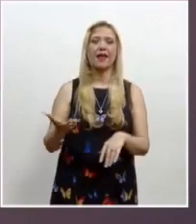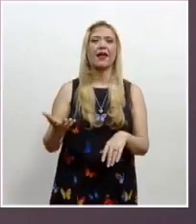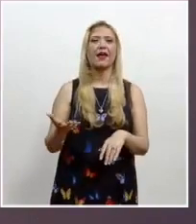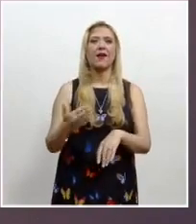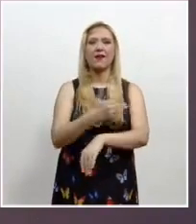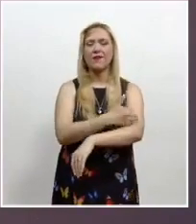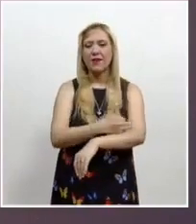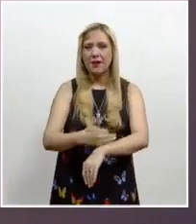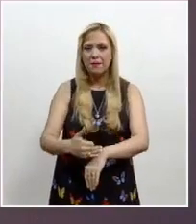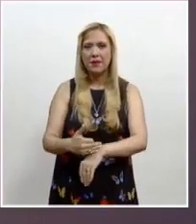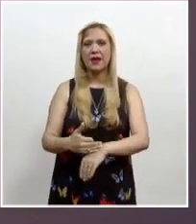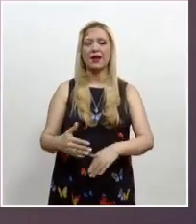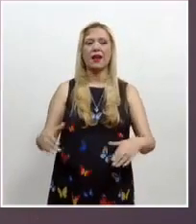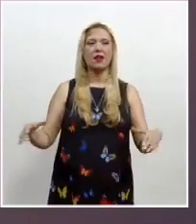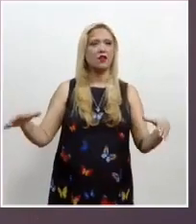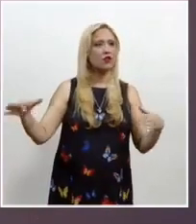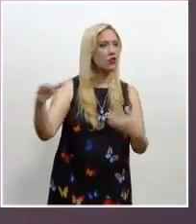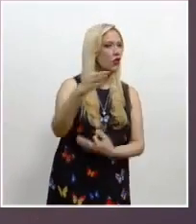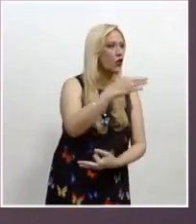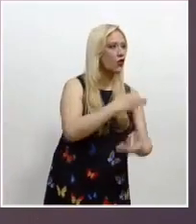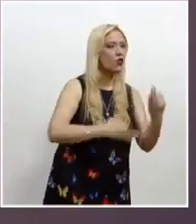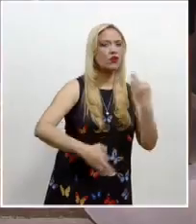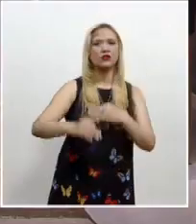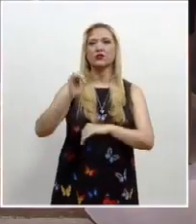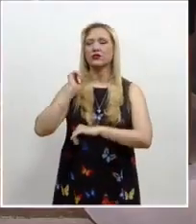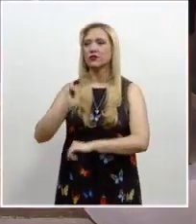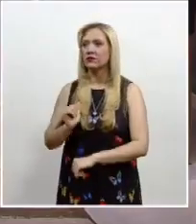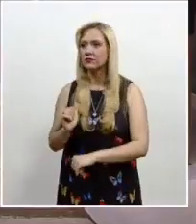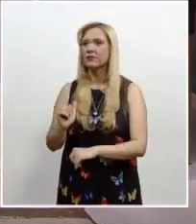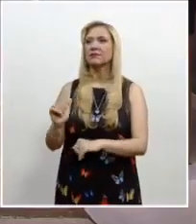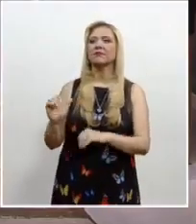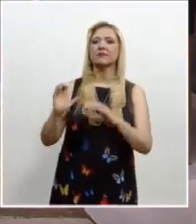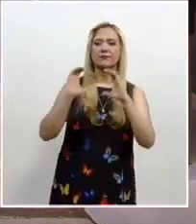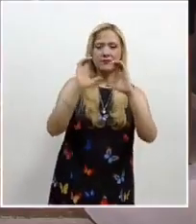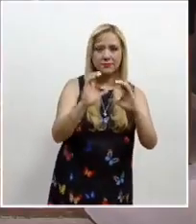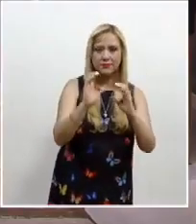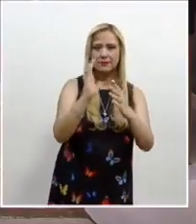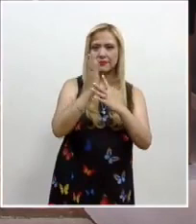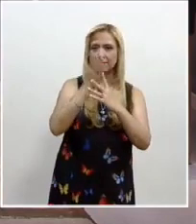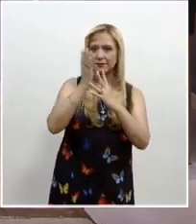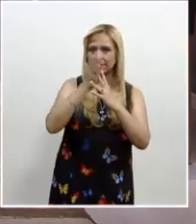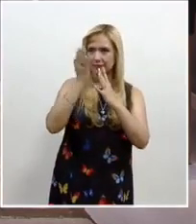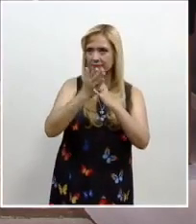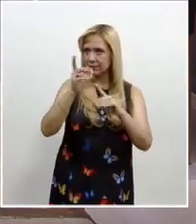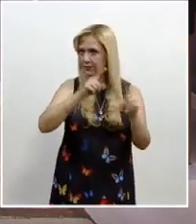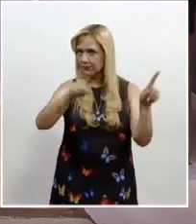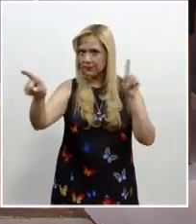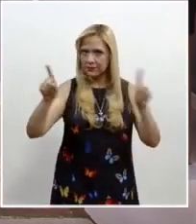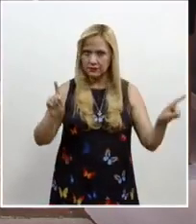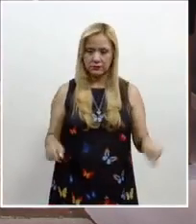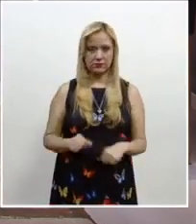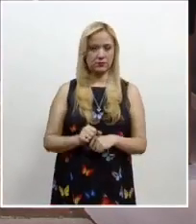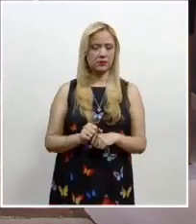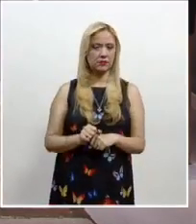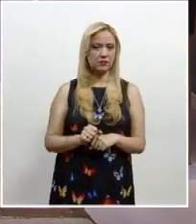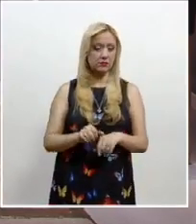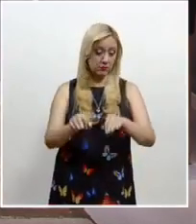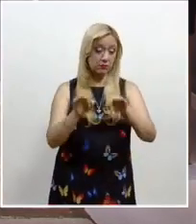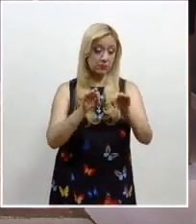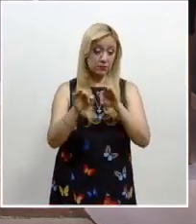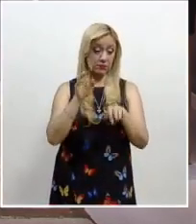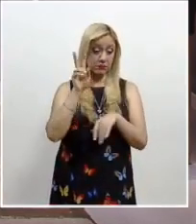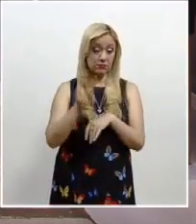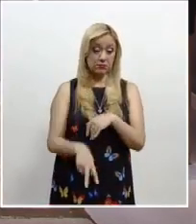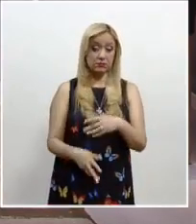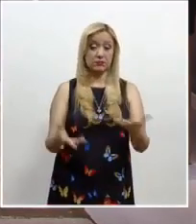una familia donde todo mundo se haga cargo de las labores del cuidado, porque como se ha dicho, es un trabajo que